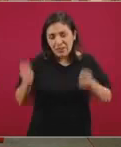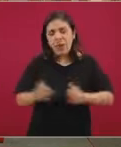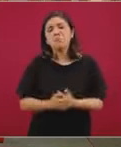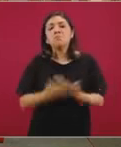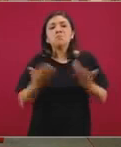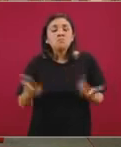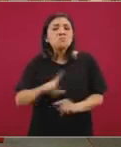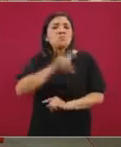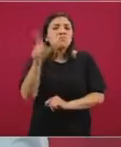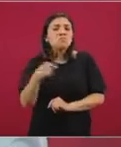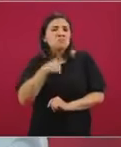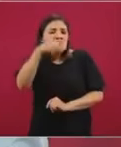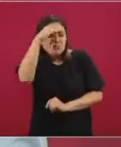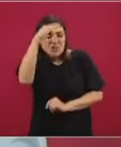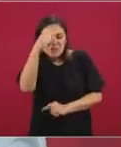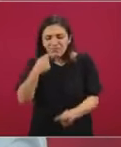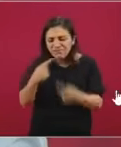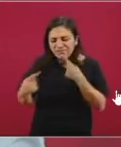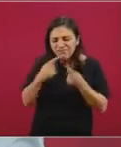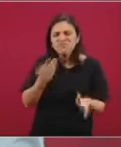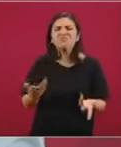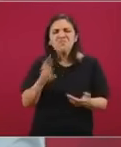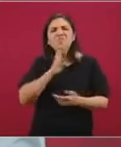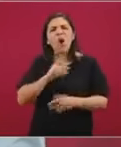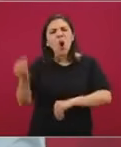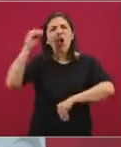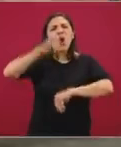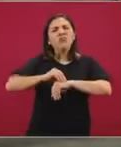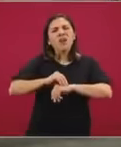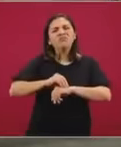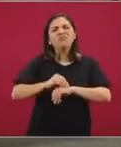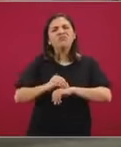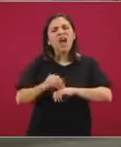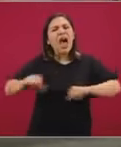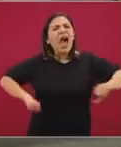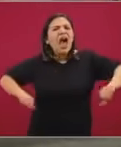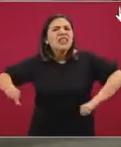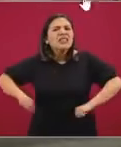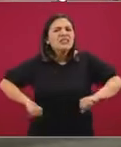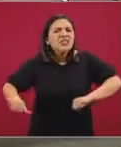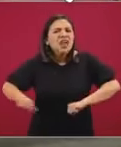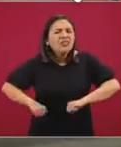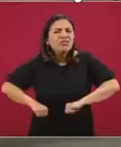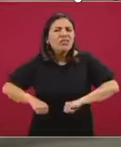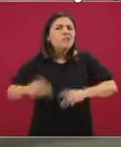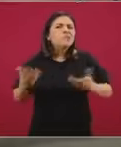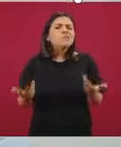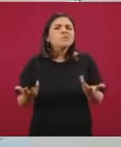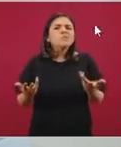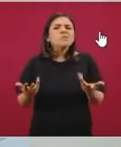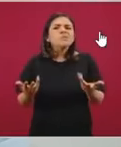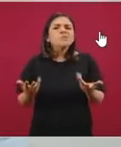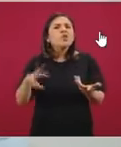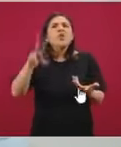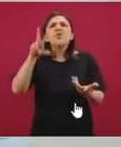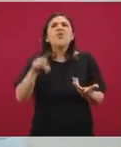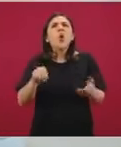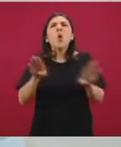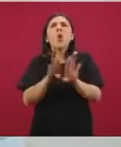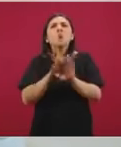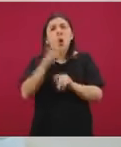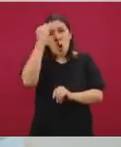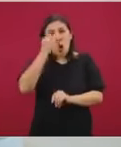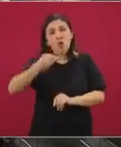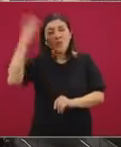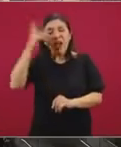tarea entonces de diseñar una actividad que no dejara a un lado